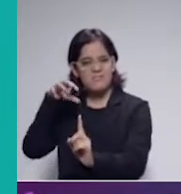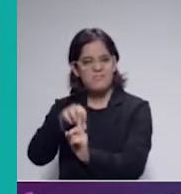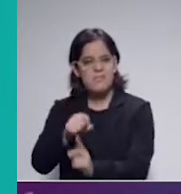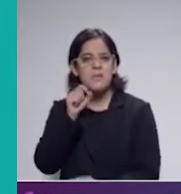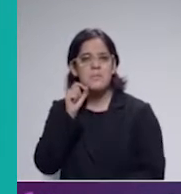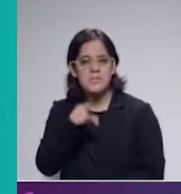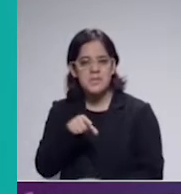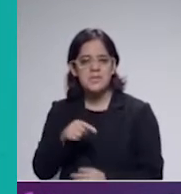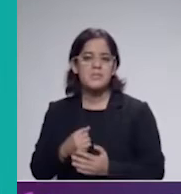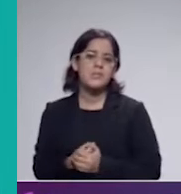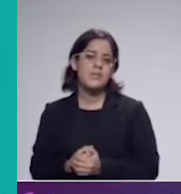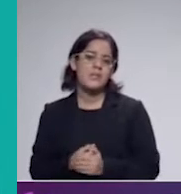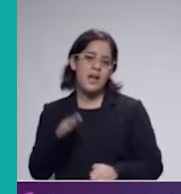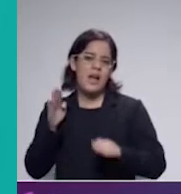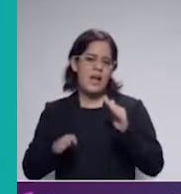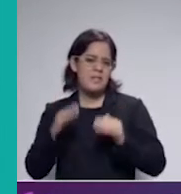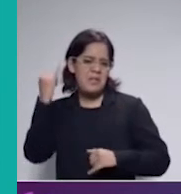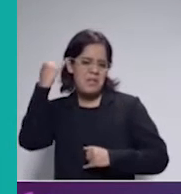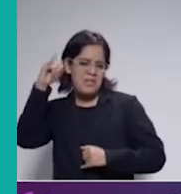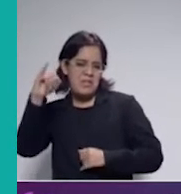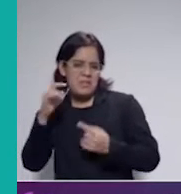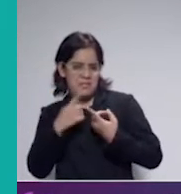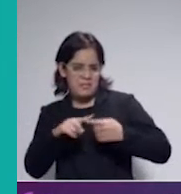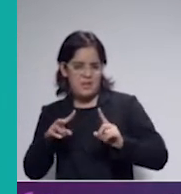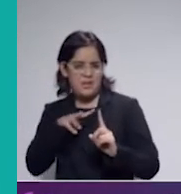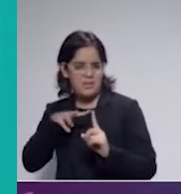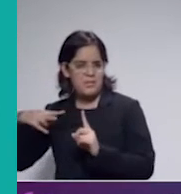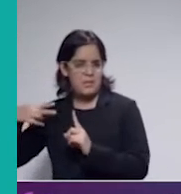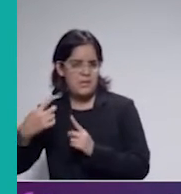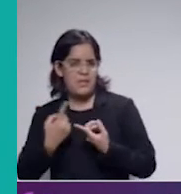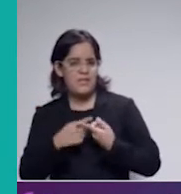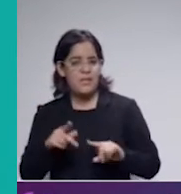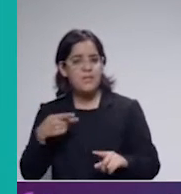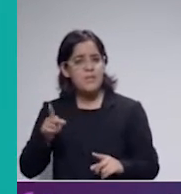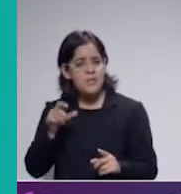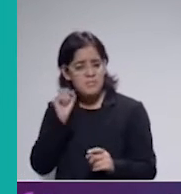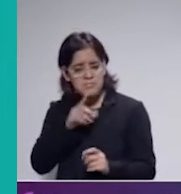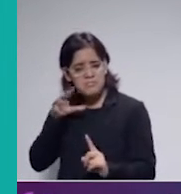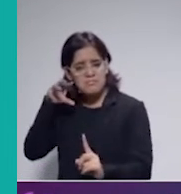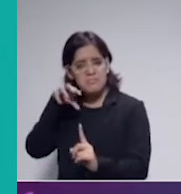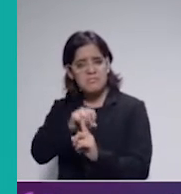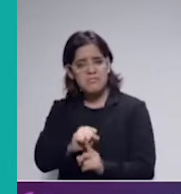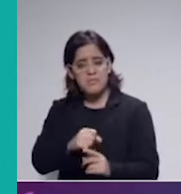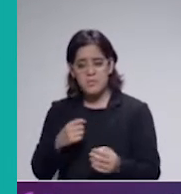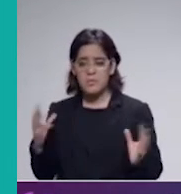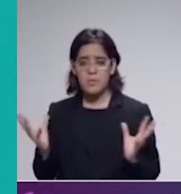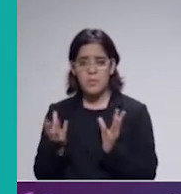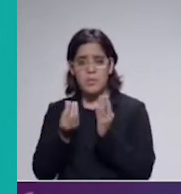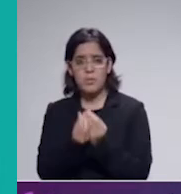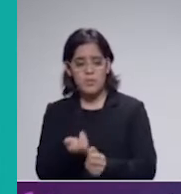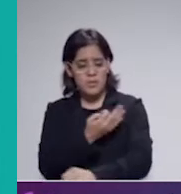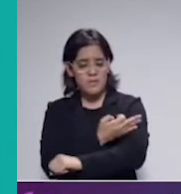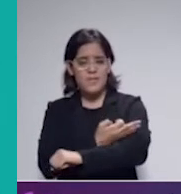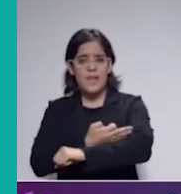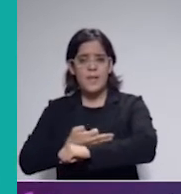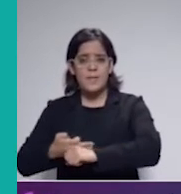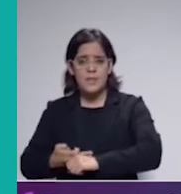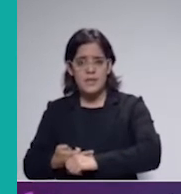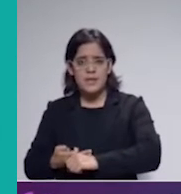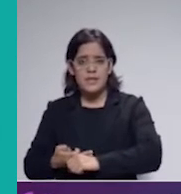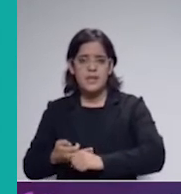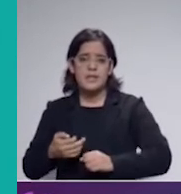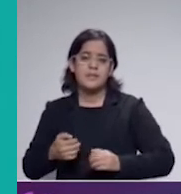veces con realmente formas de enfocarlos, pero con unos objetivos, esta gran familia que hemos conformado, que se conformó por